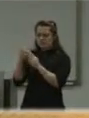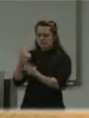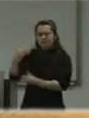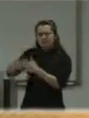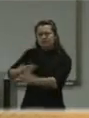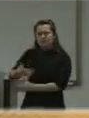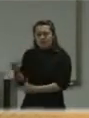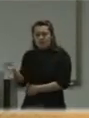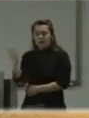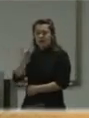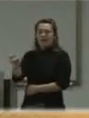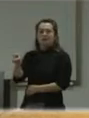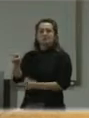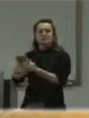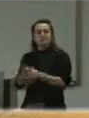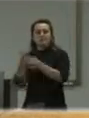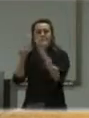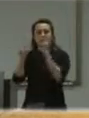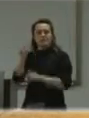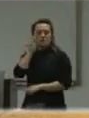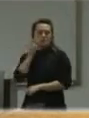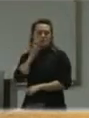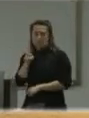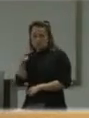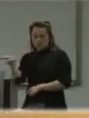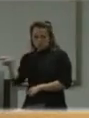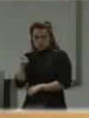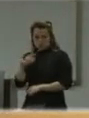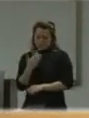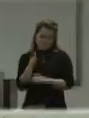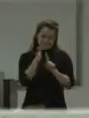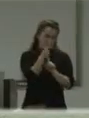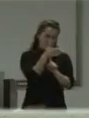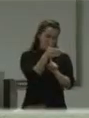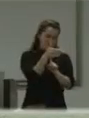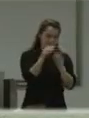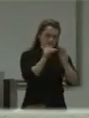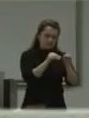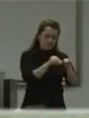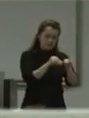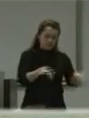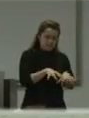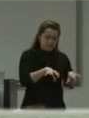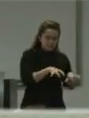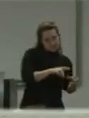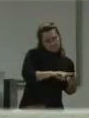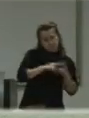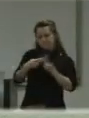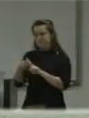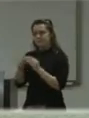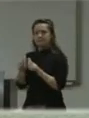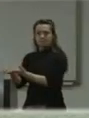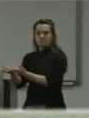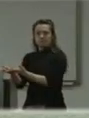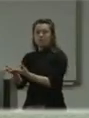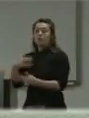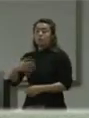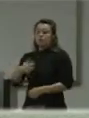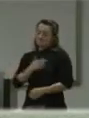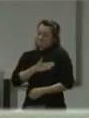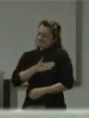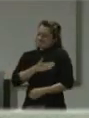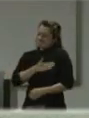trabajando todos los temas de sexualidad que manejamos desde Pro familia en las actividades educativas y pues fue un gran placer